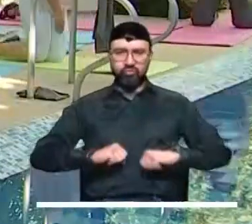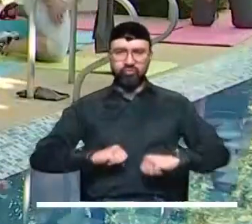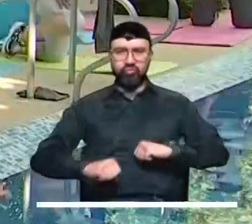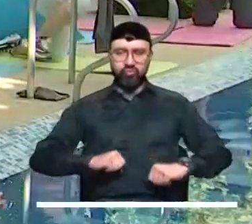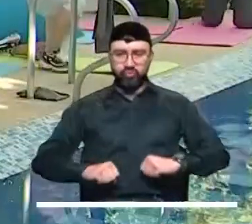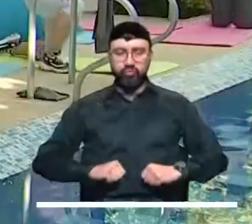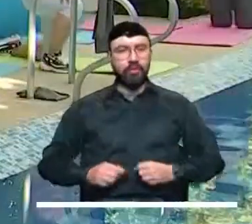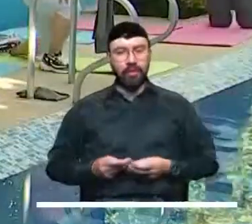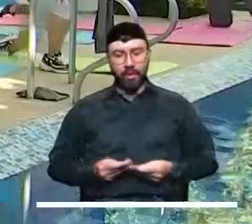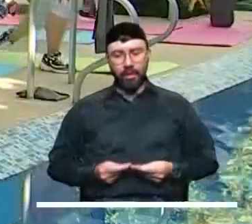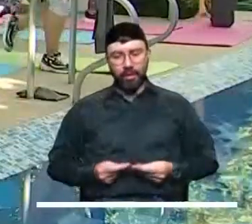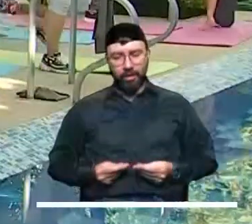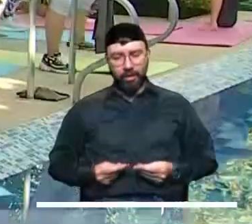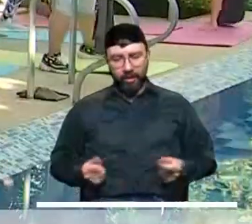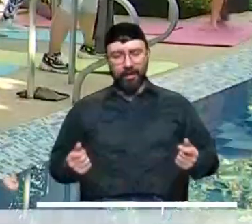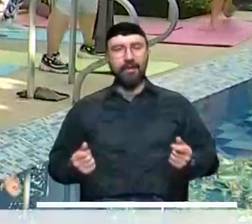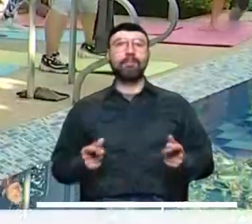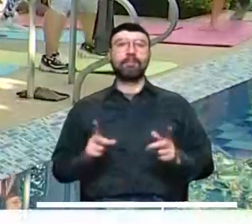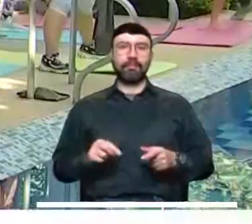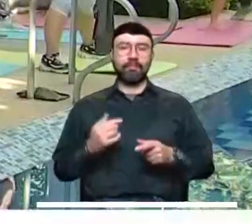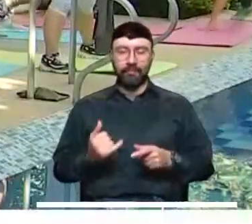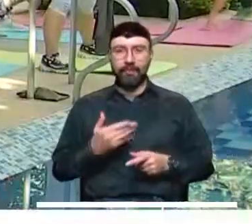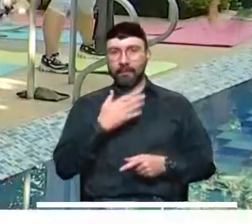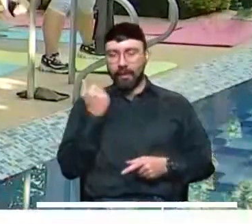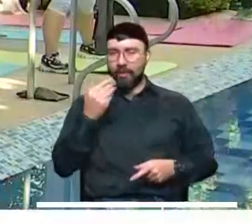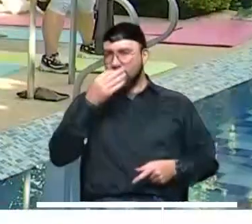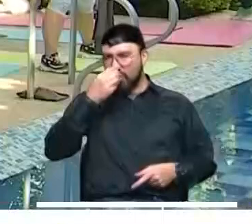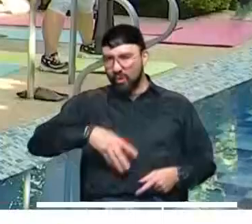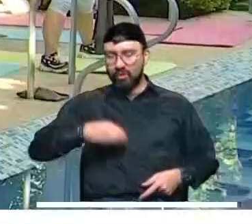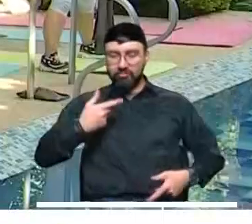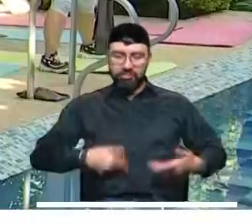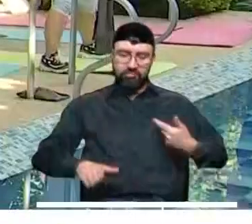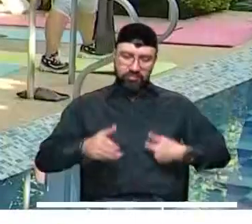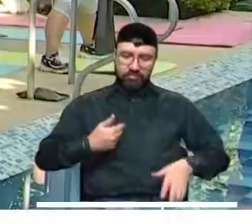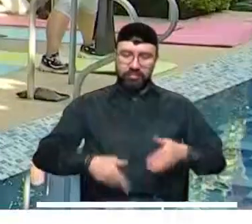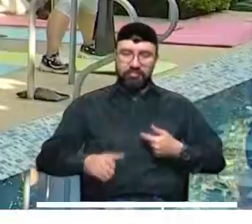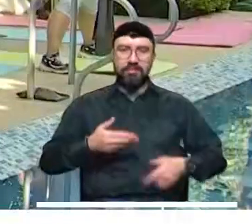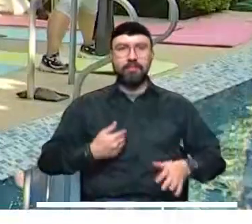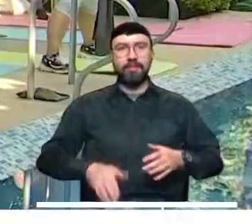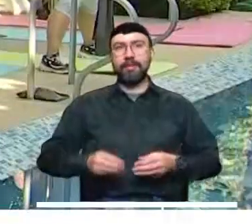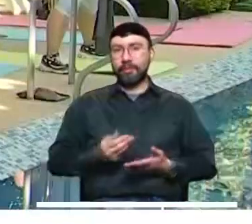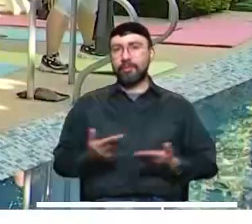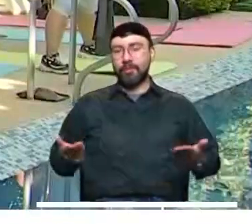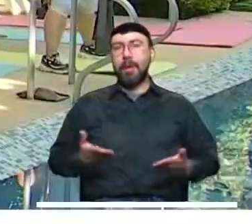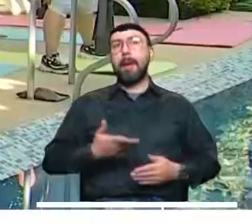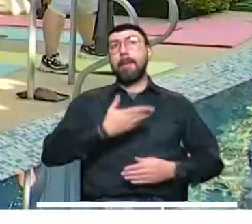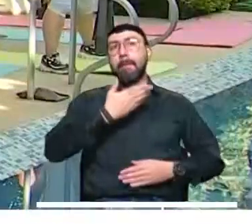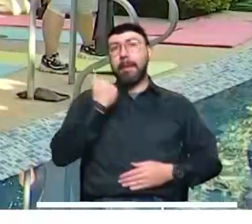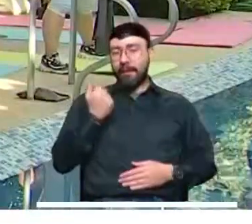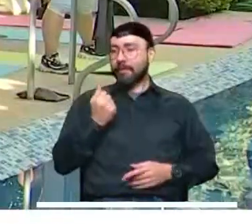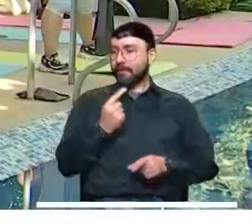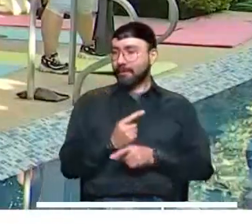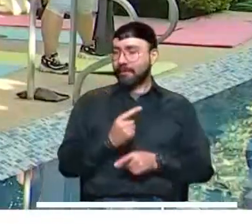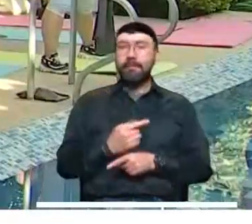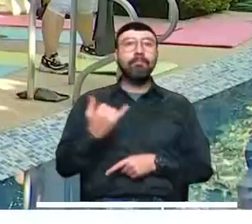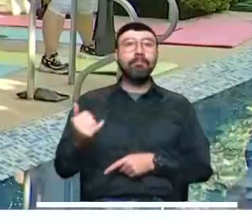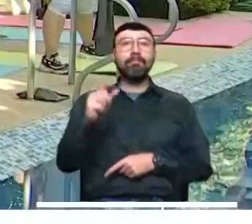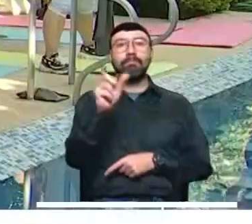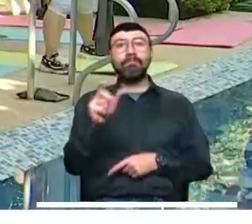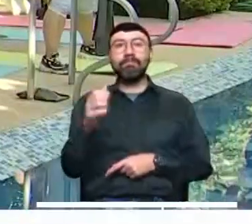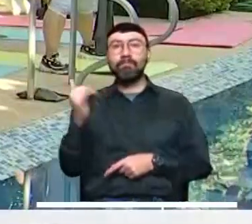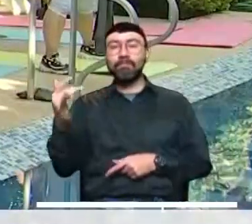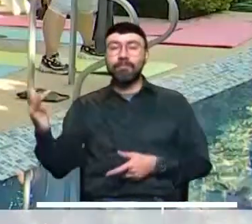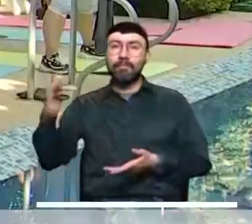debe quemarse y con eso también hay una movilización de toxinas y de desechos. Por esa razón, Nuestros pacientes